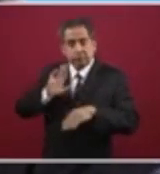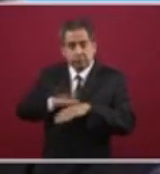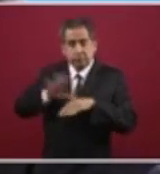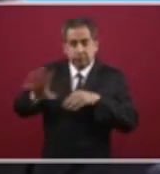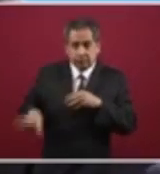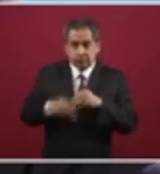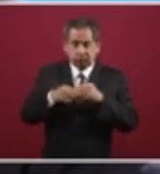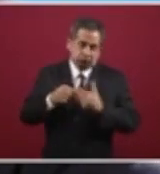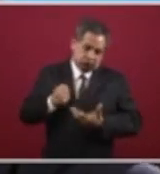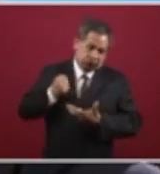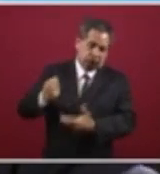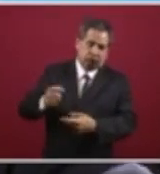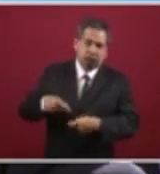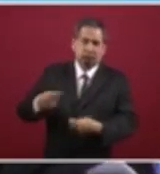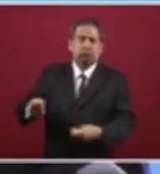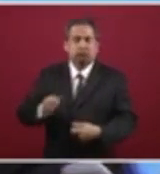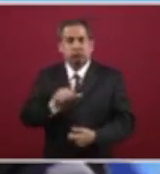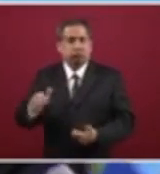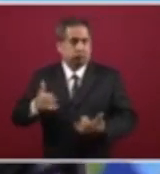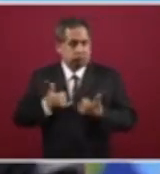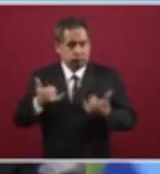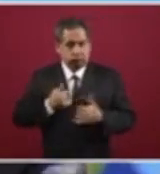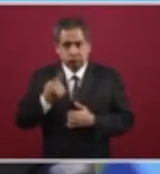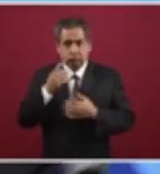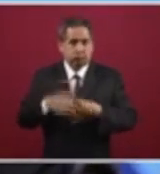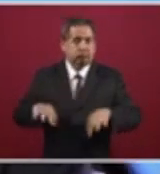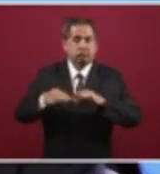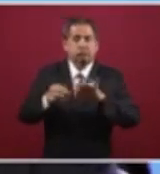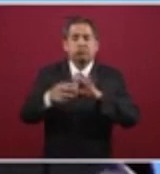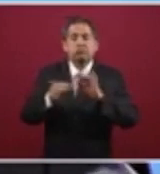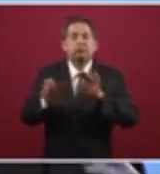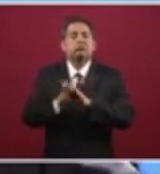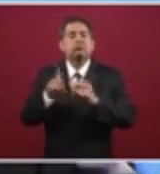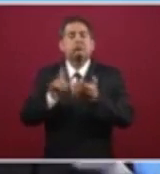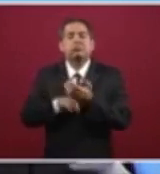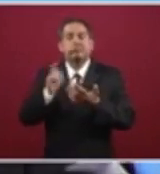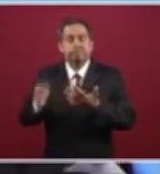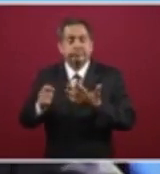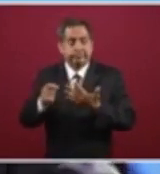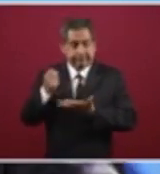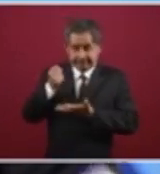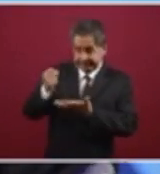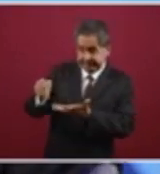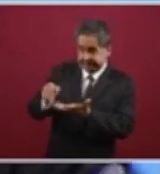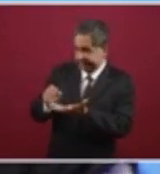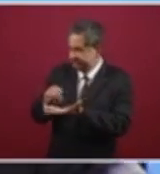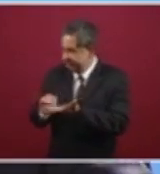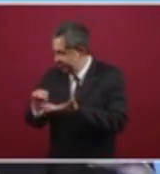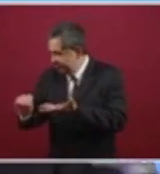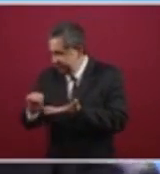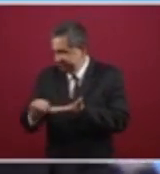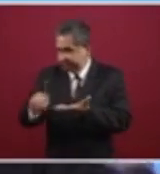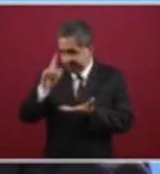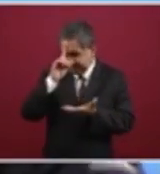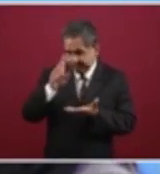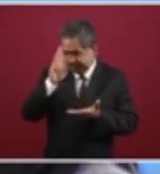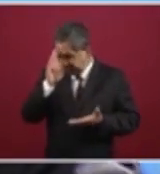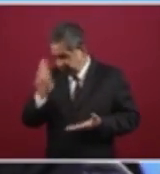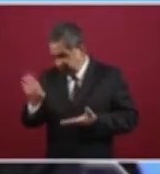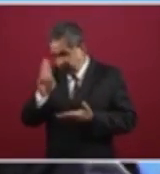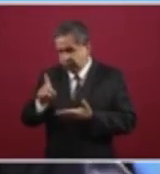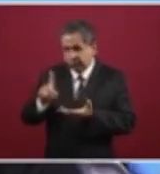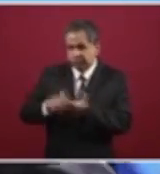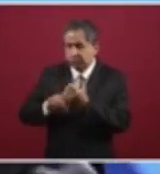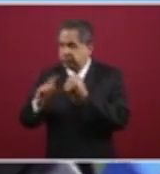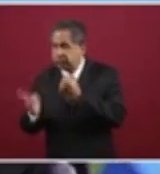las y los jóvenes. Pero lo más importante es que estos recursos están siendo orientados para atender las